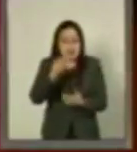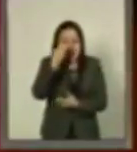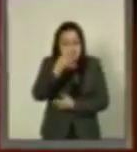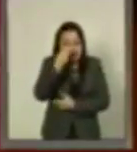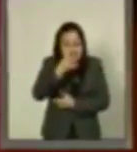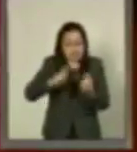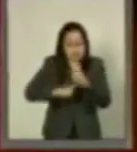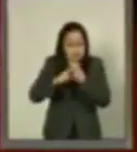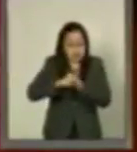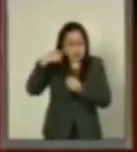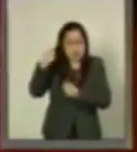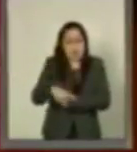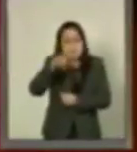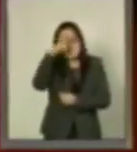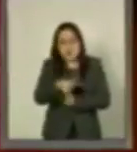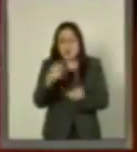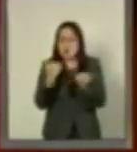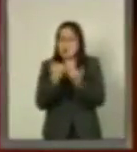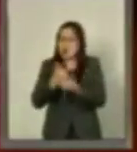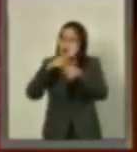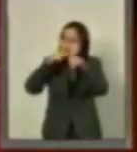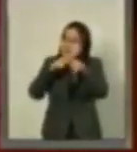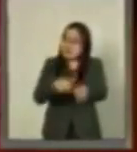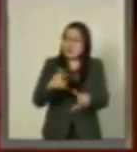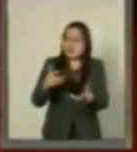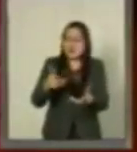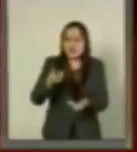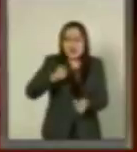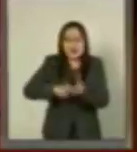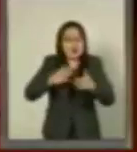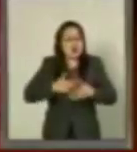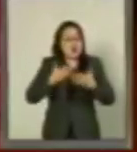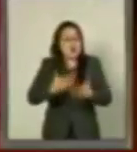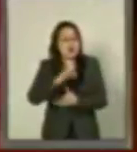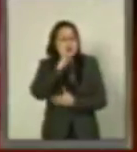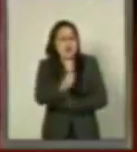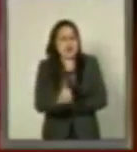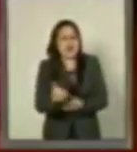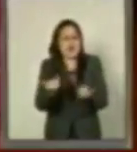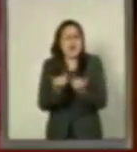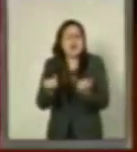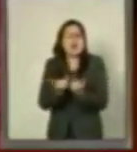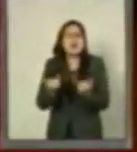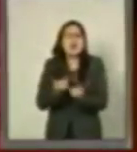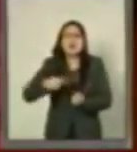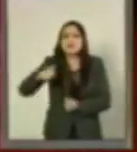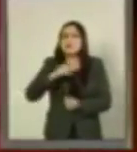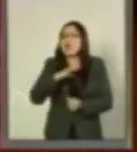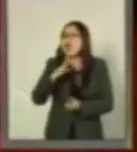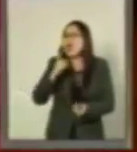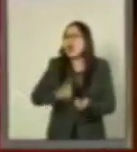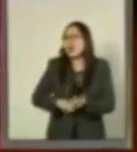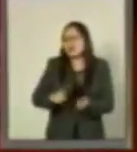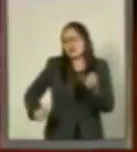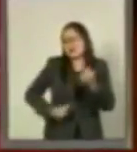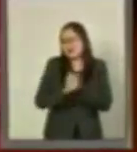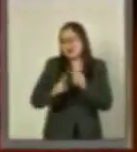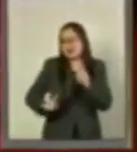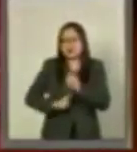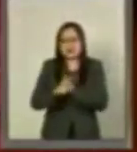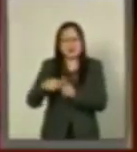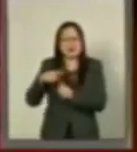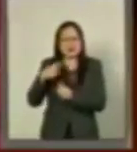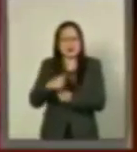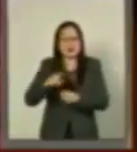tiene sumido a este país en una desconfianza y, por otro lado, en una situación